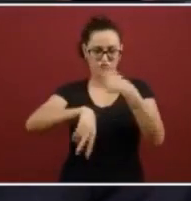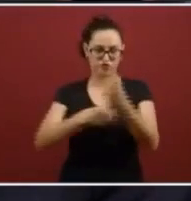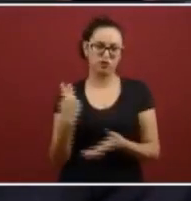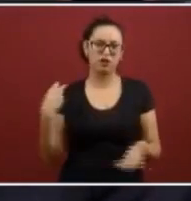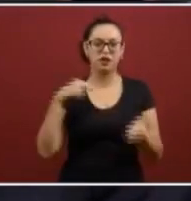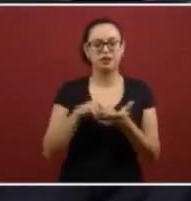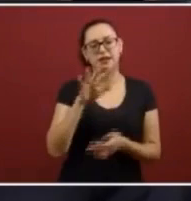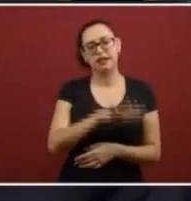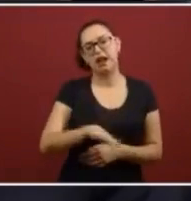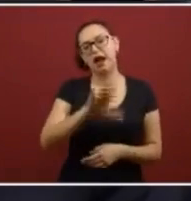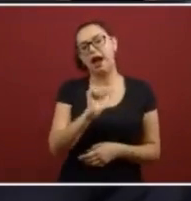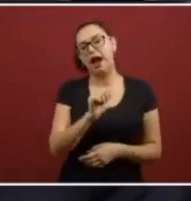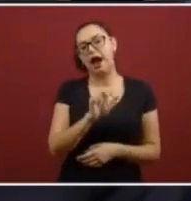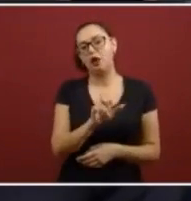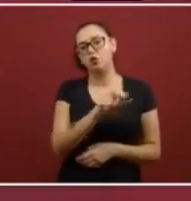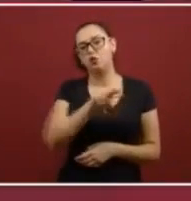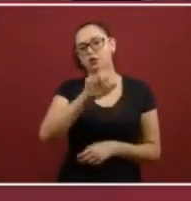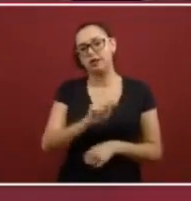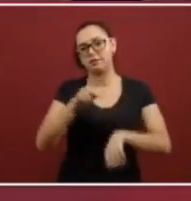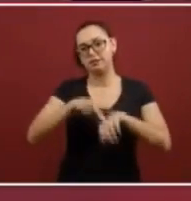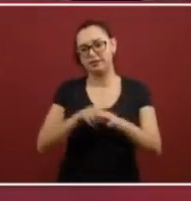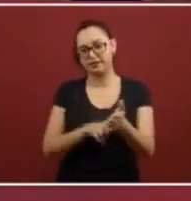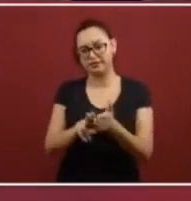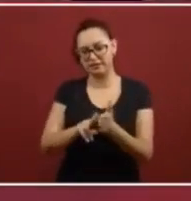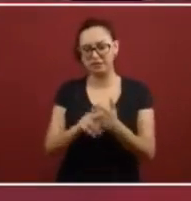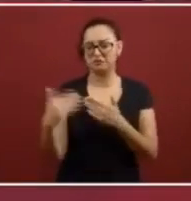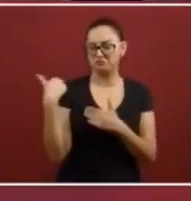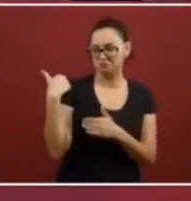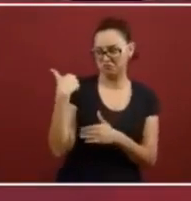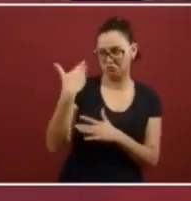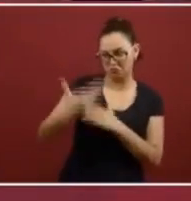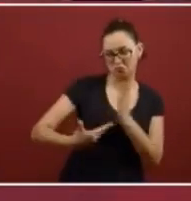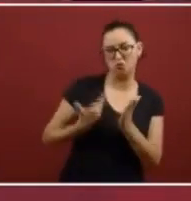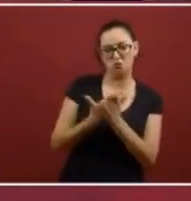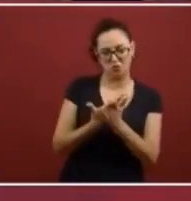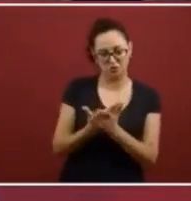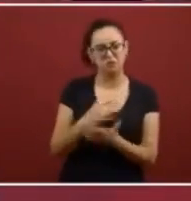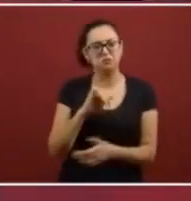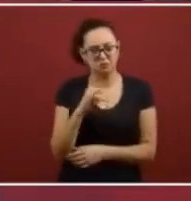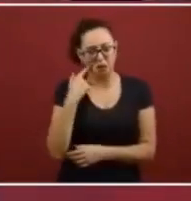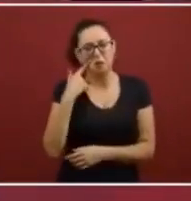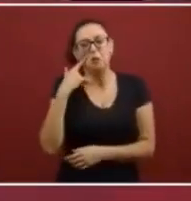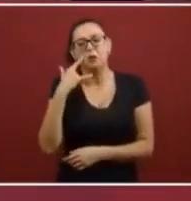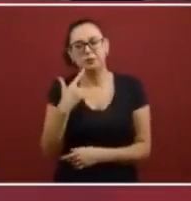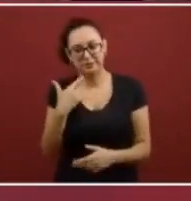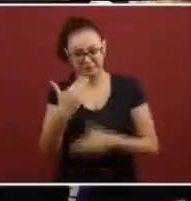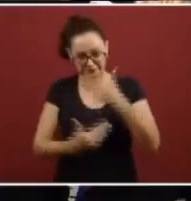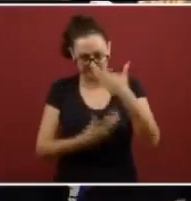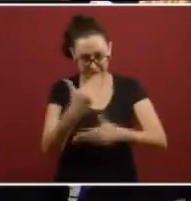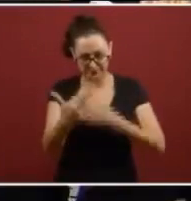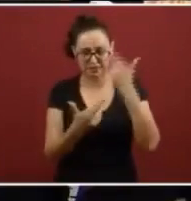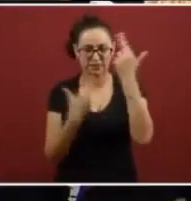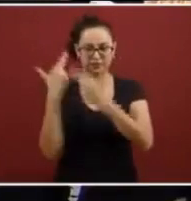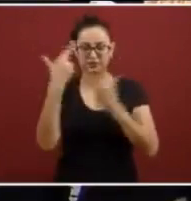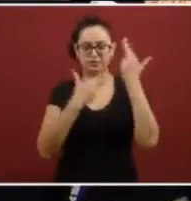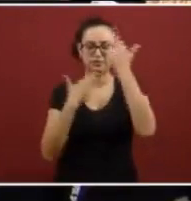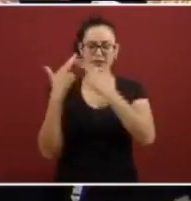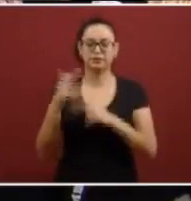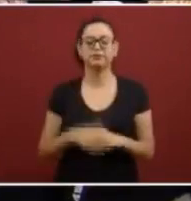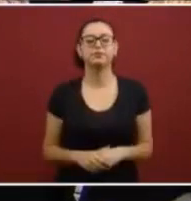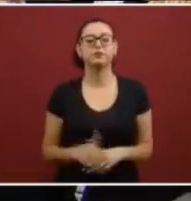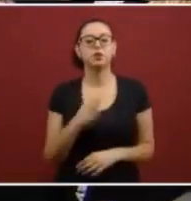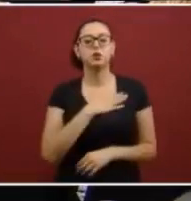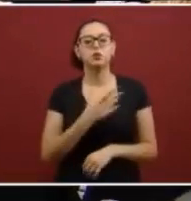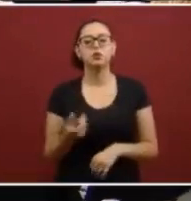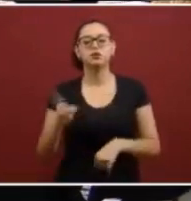Acuña, que fui a gas, Piedras Negras, me hicieron este planteamiento. Se está revisando también. they're evaluating all the Buenos prices días, of those